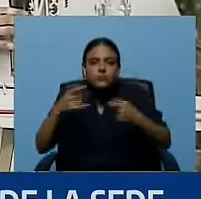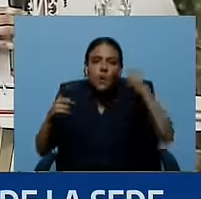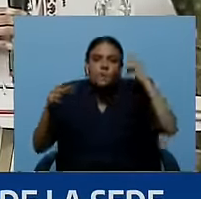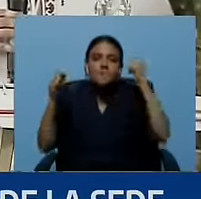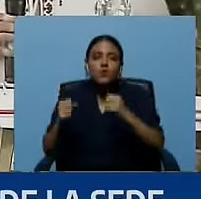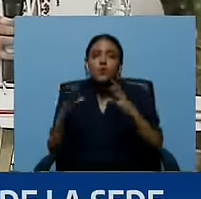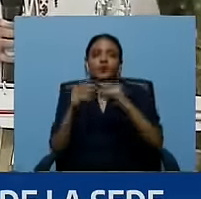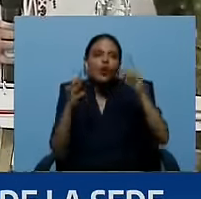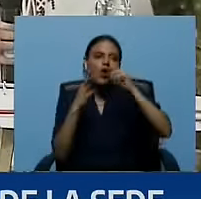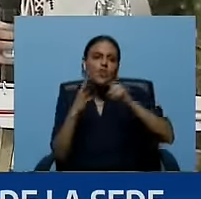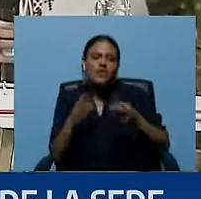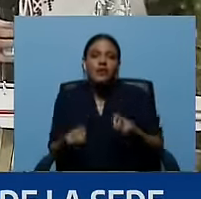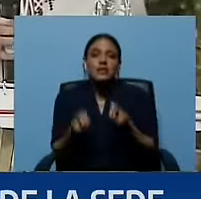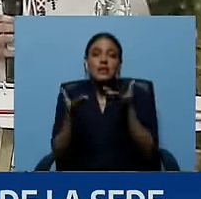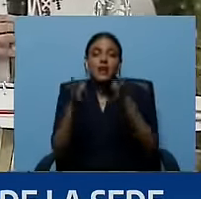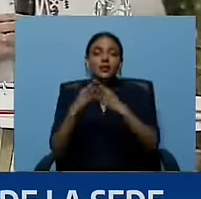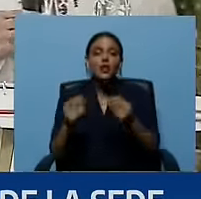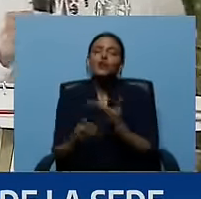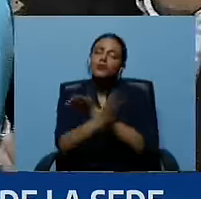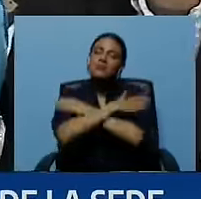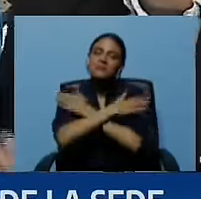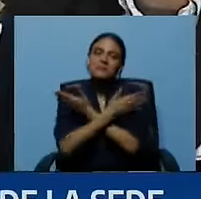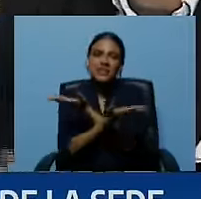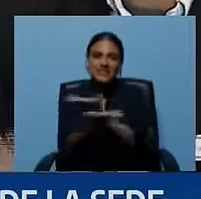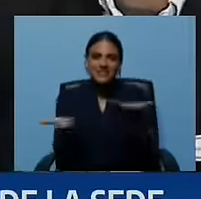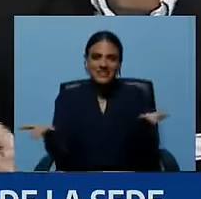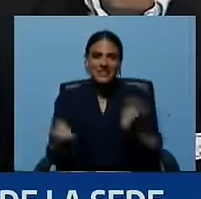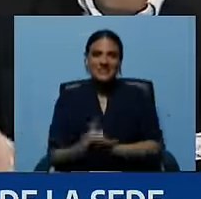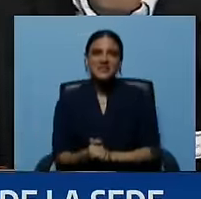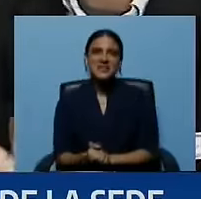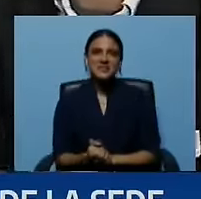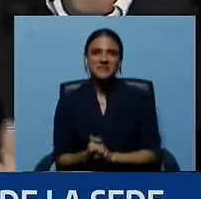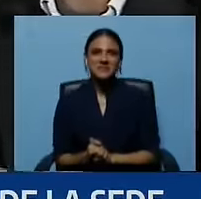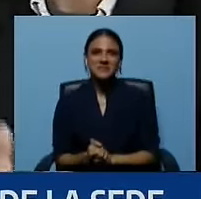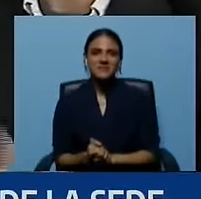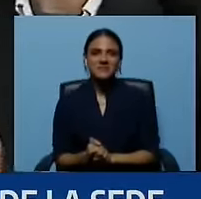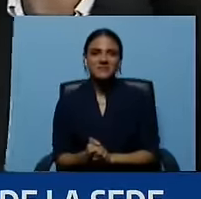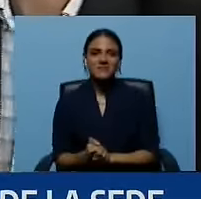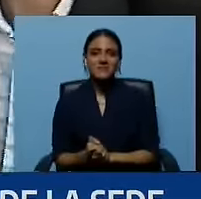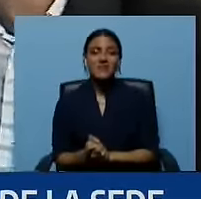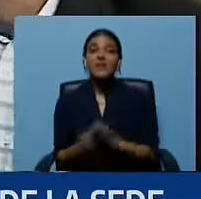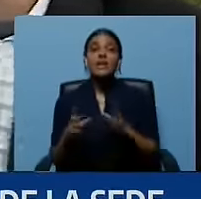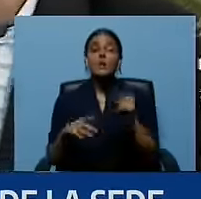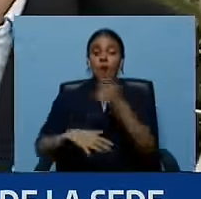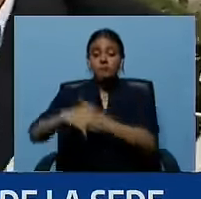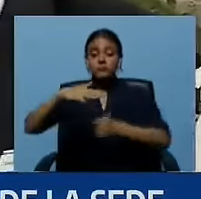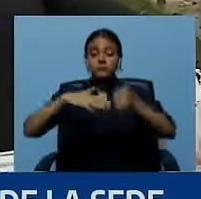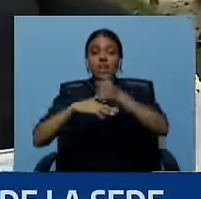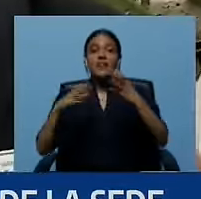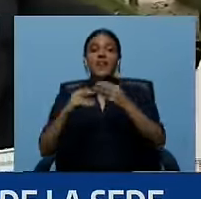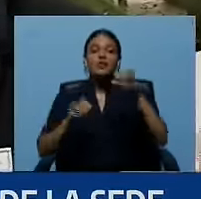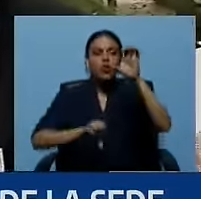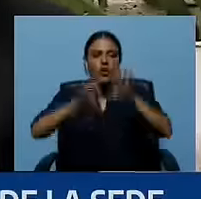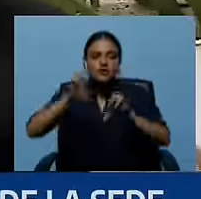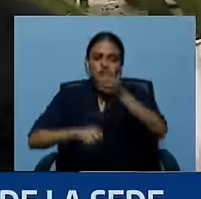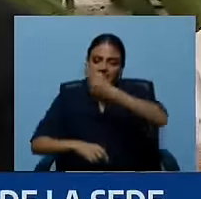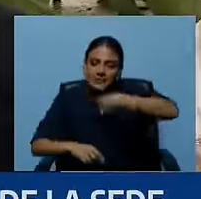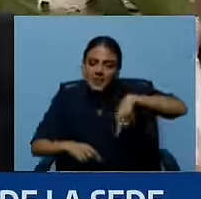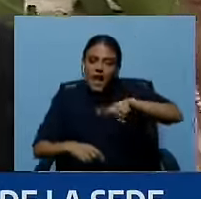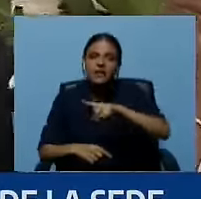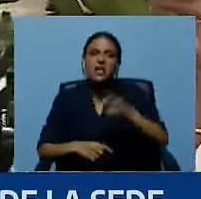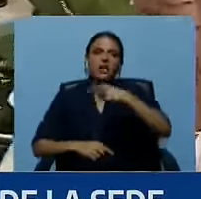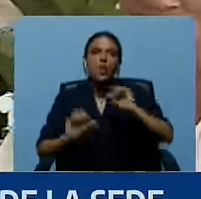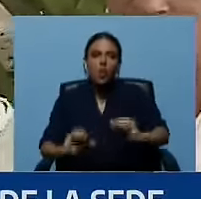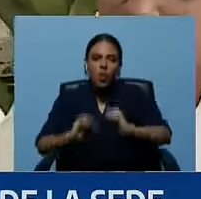Correcto. Bueno, felicidades. La madre de toda la ciencia. Por donde todo